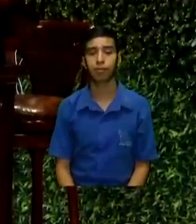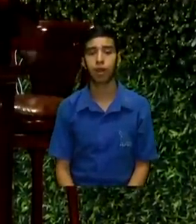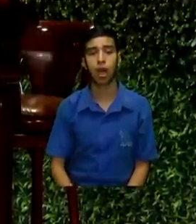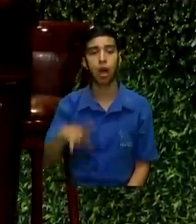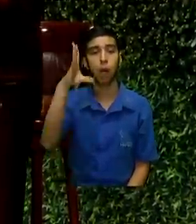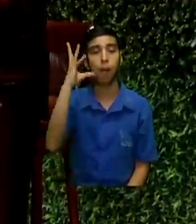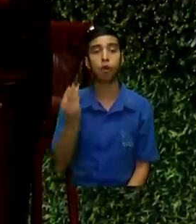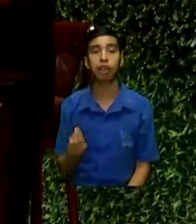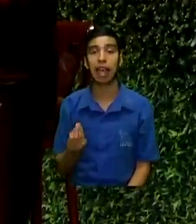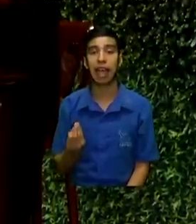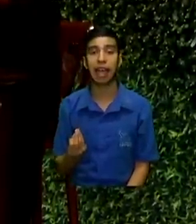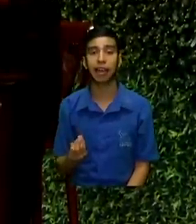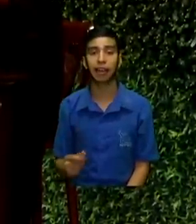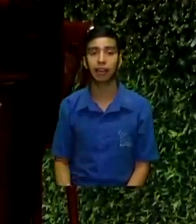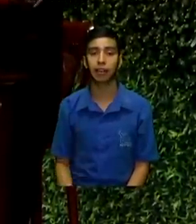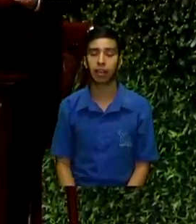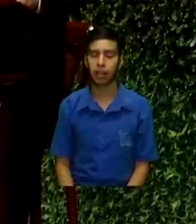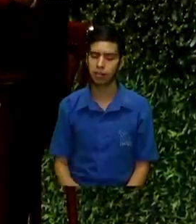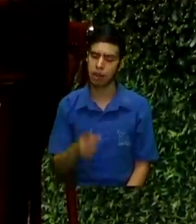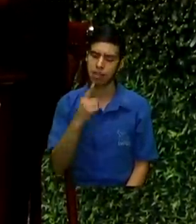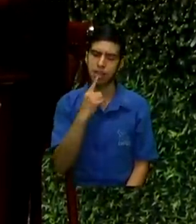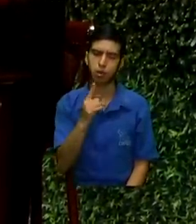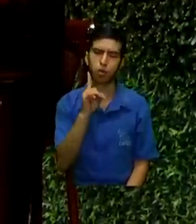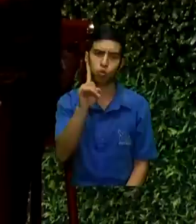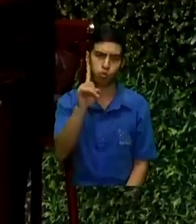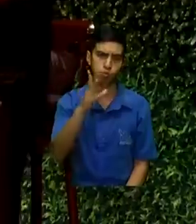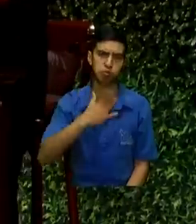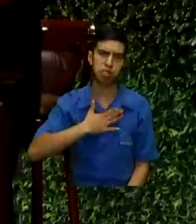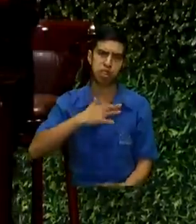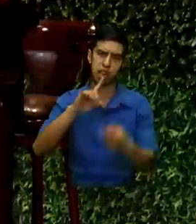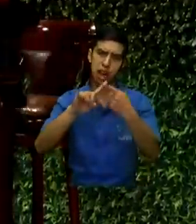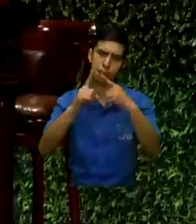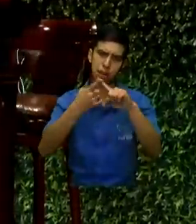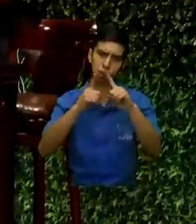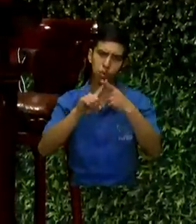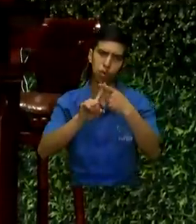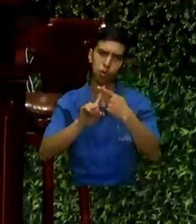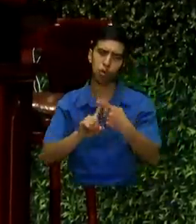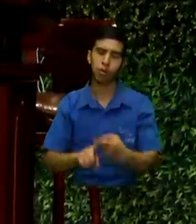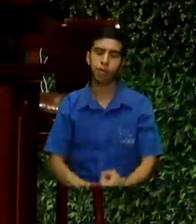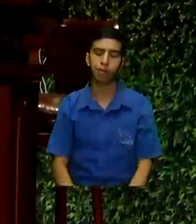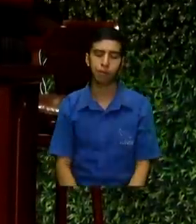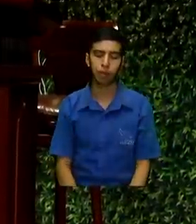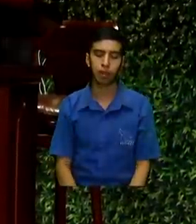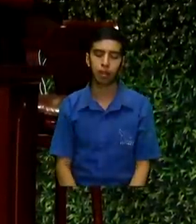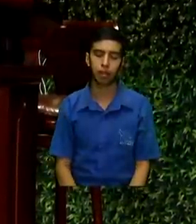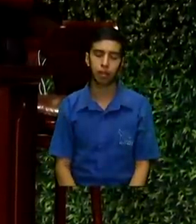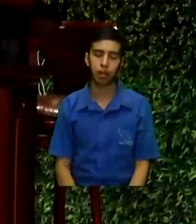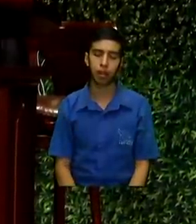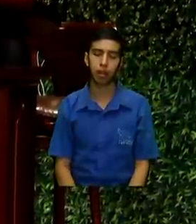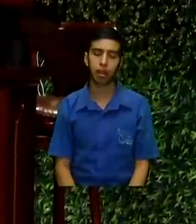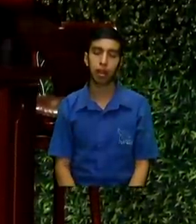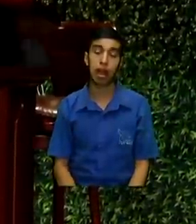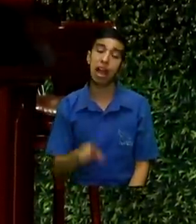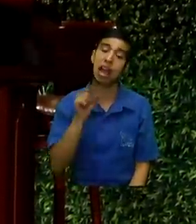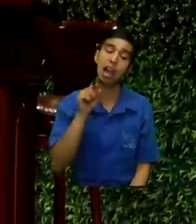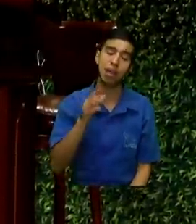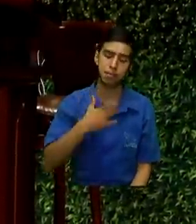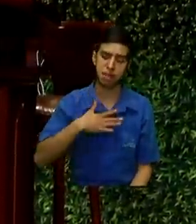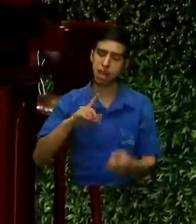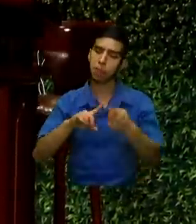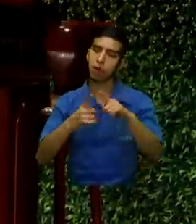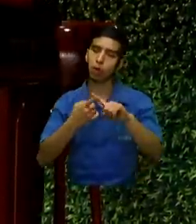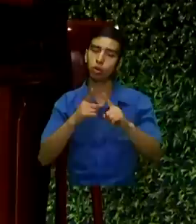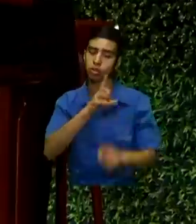¿Por qué? Me dijo un amigo, que somos amigos, él es cristiano, yo también, él es